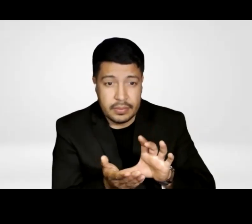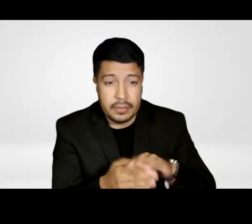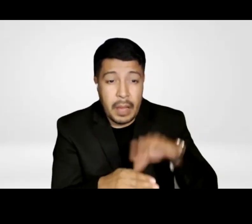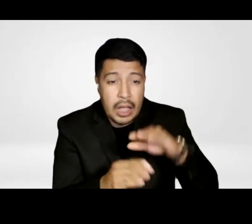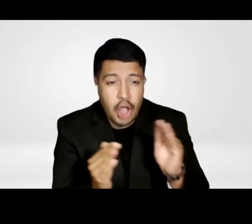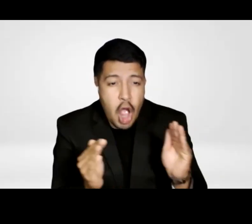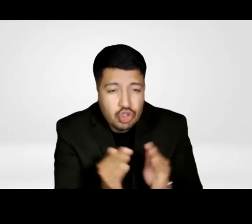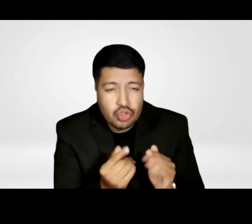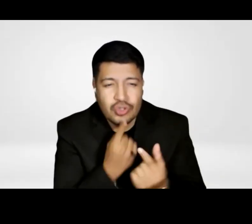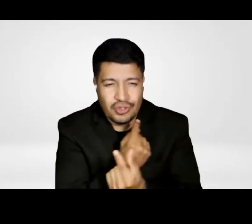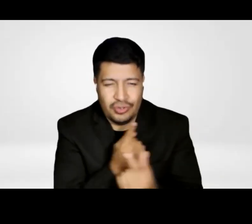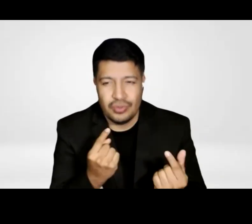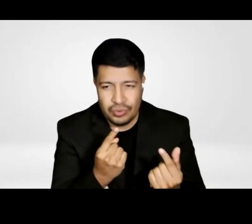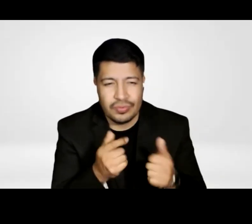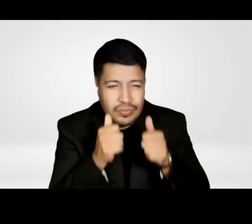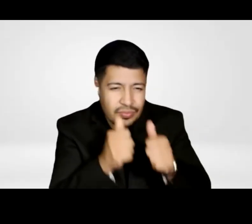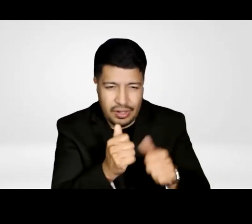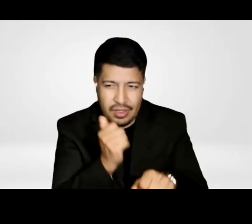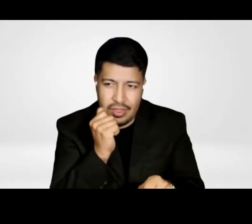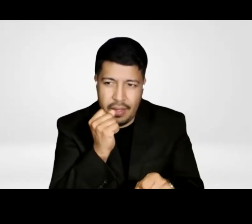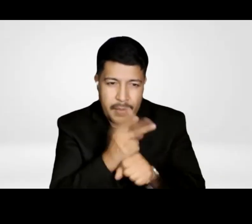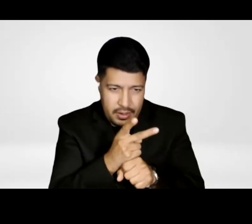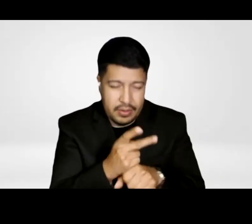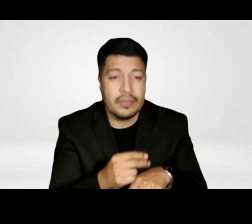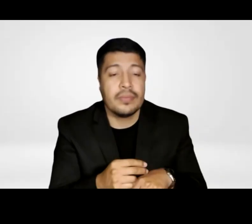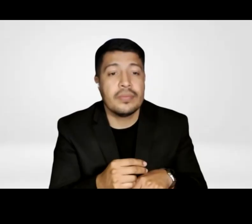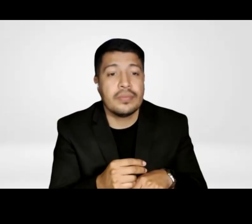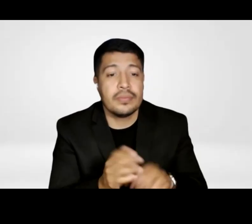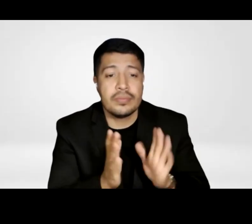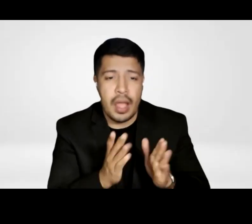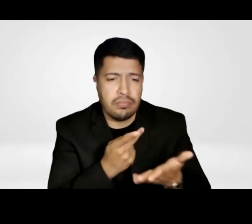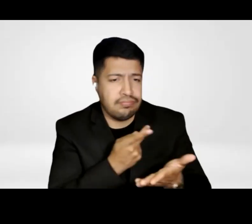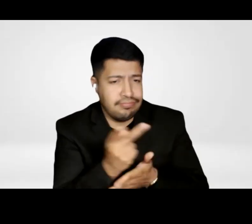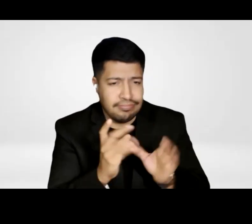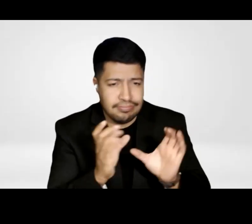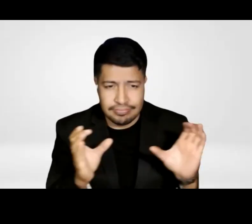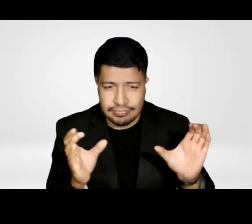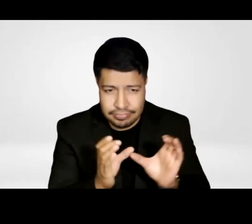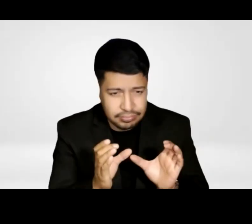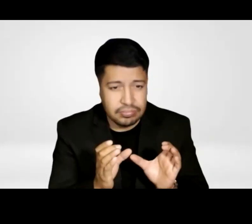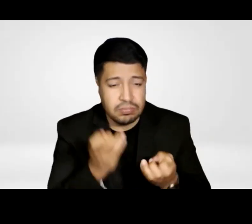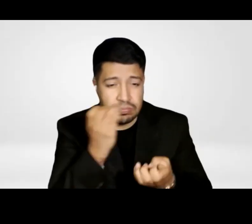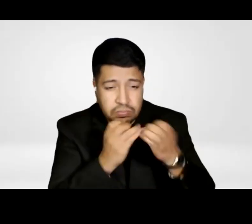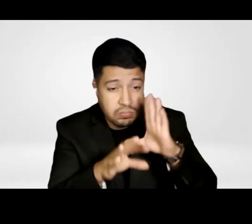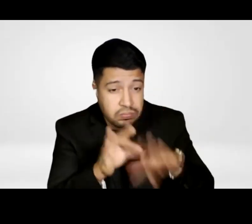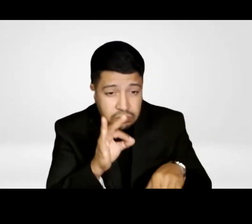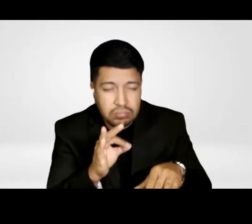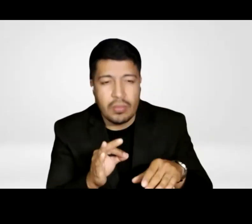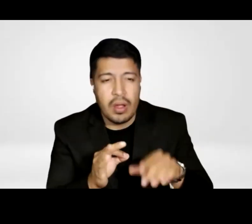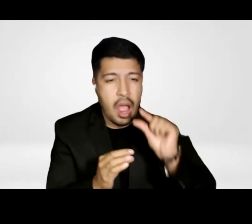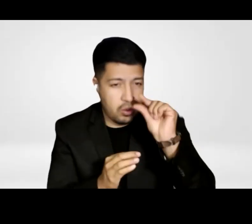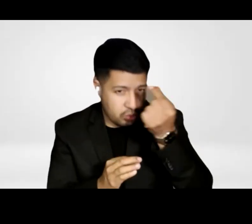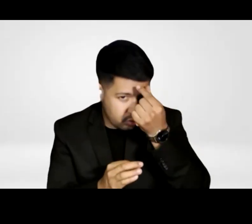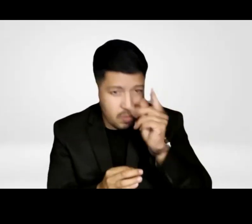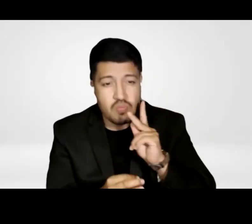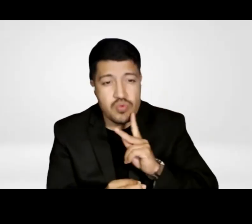desarrollo infantil y atención temprana, y está certificada en diagnóstico de autismo con pruebas mexicanas Proceda,